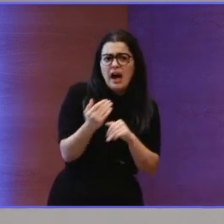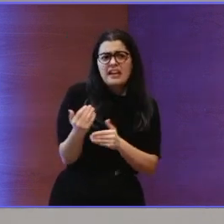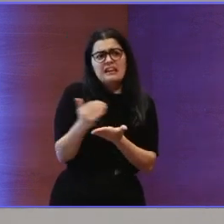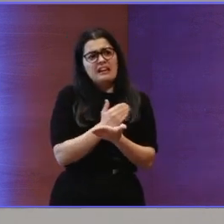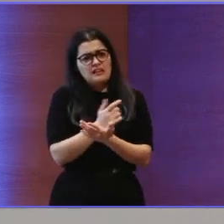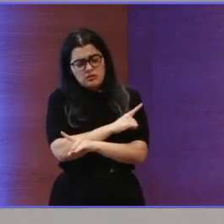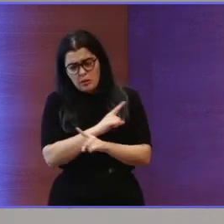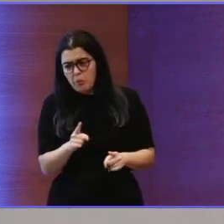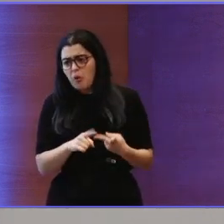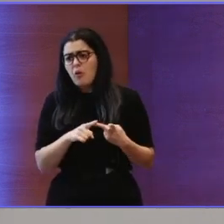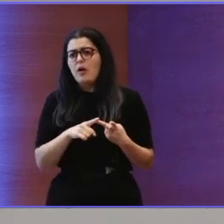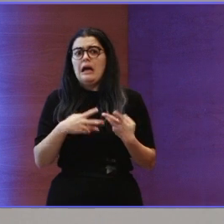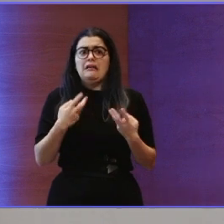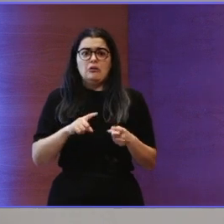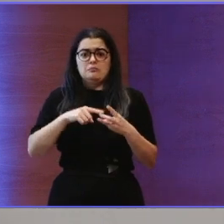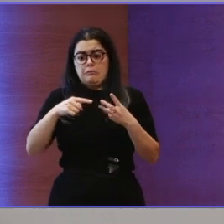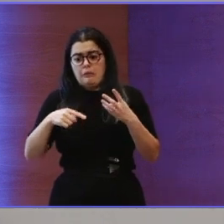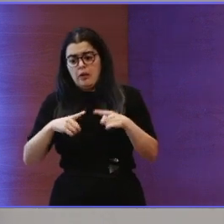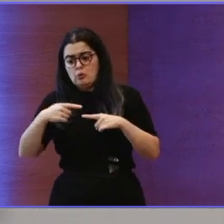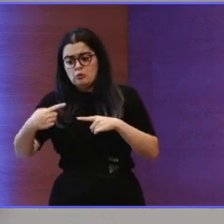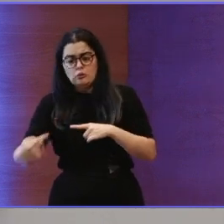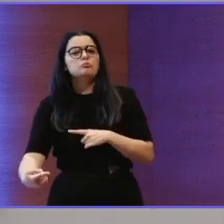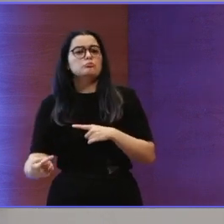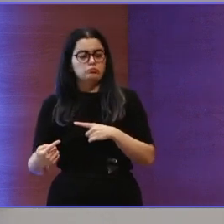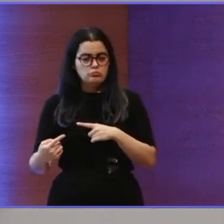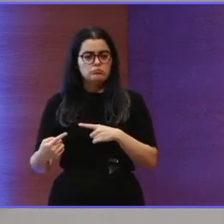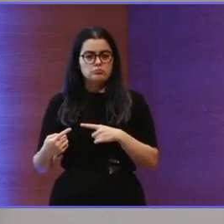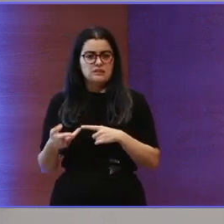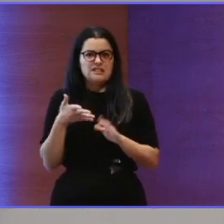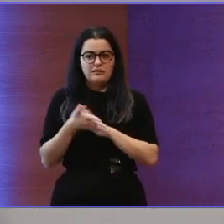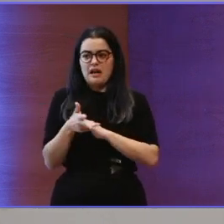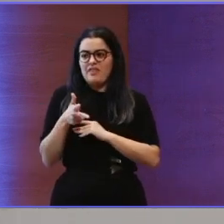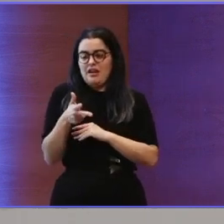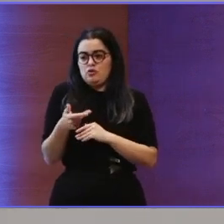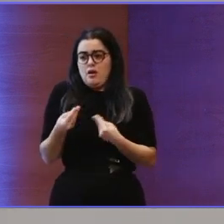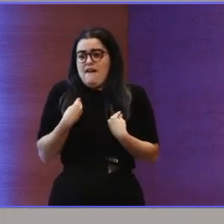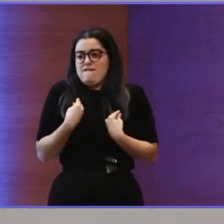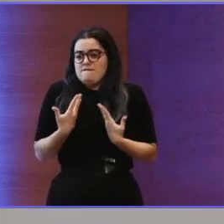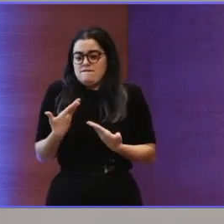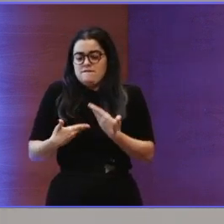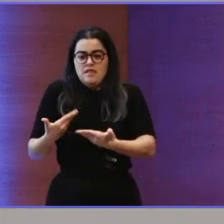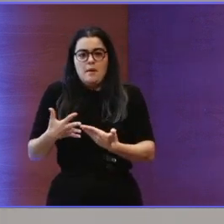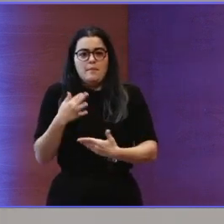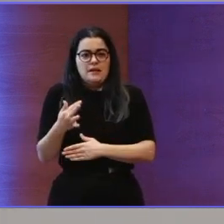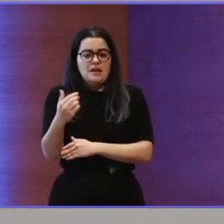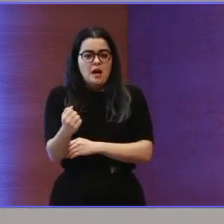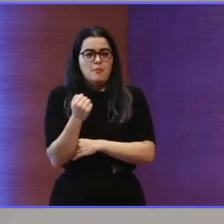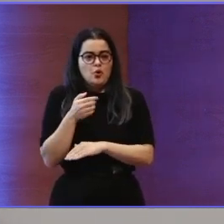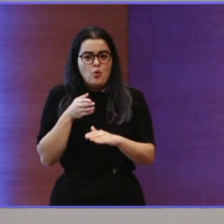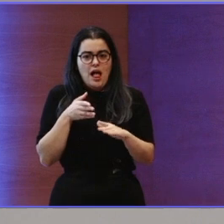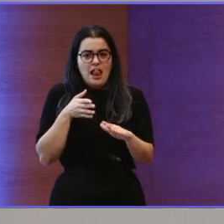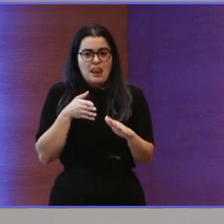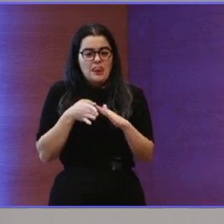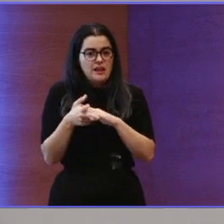y y y y por lo tanto dotar de de esos de ese derecho a la subsistencia más el apoyo a al acceso al